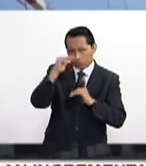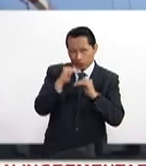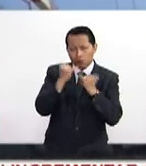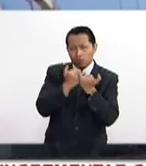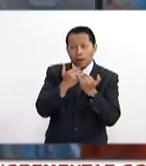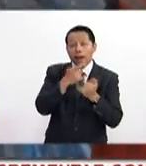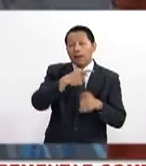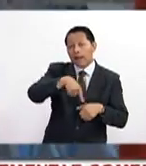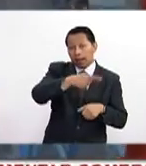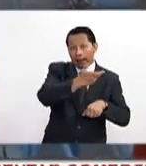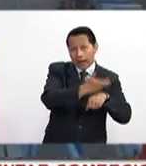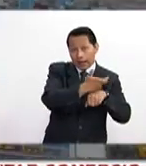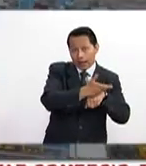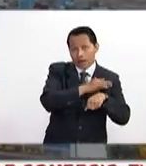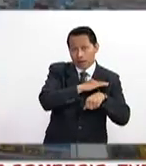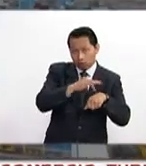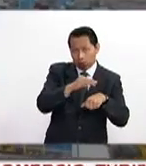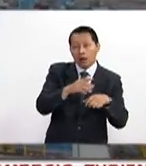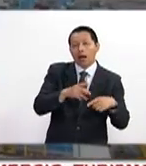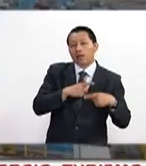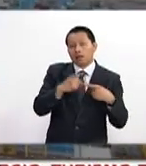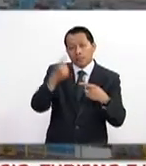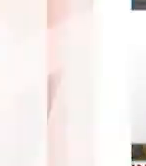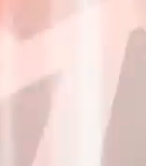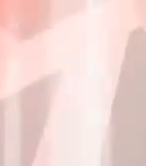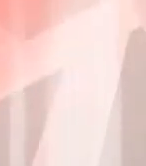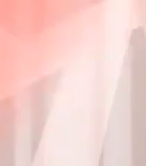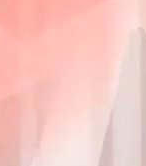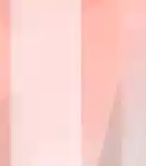en aquel país a los mercados de México y Canadá.